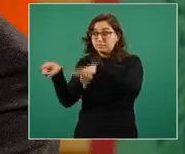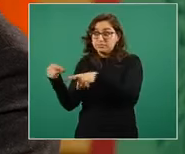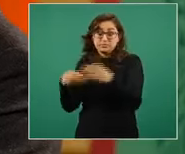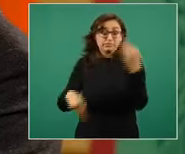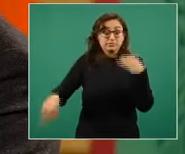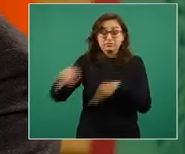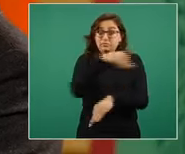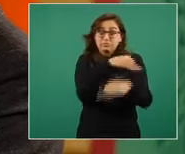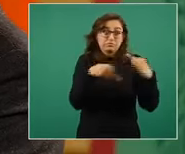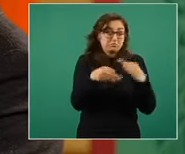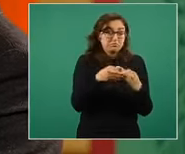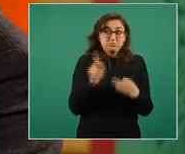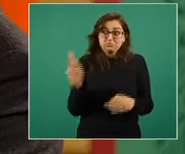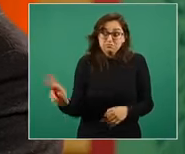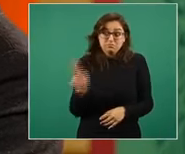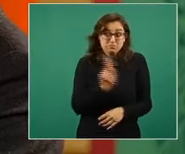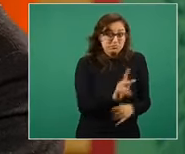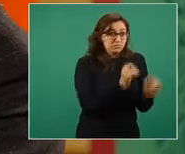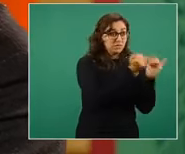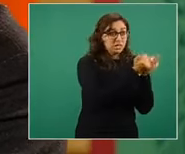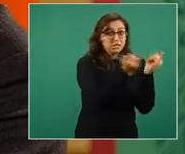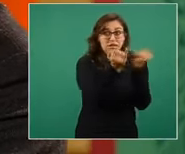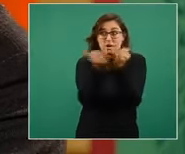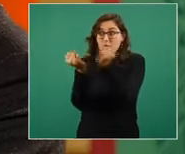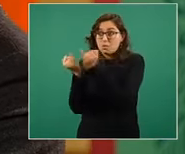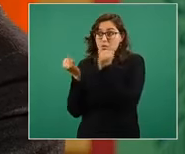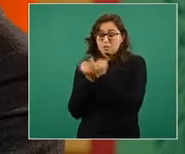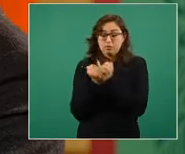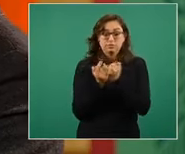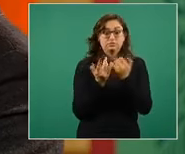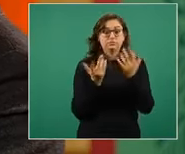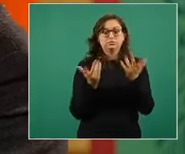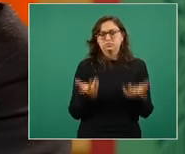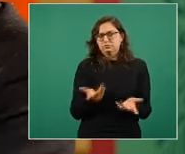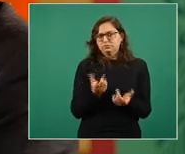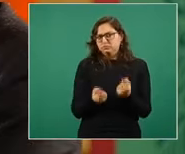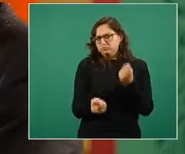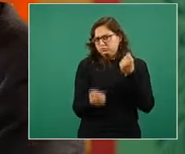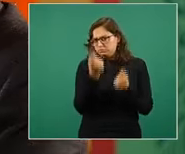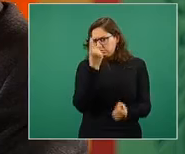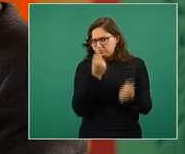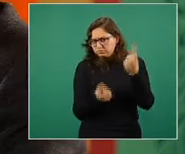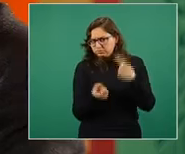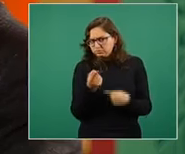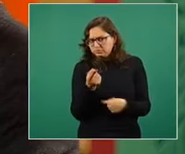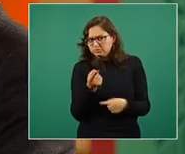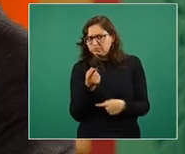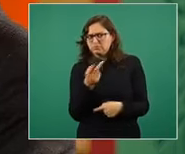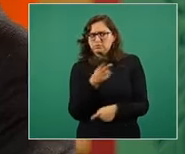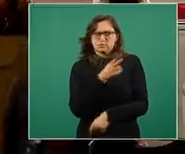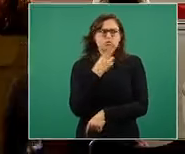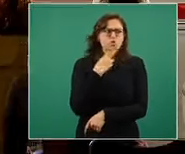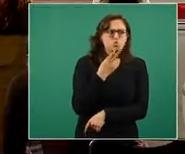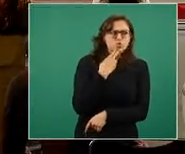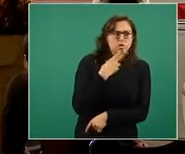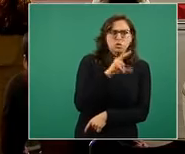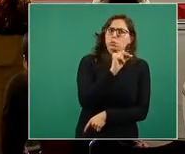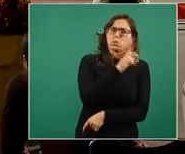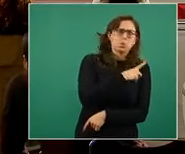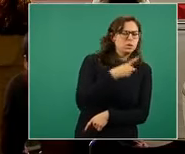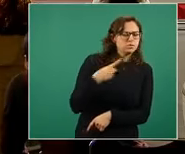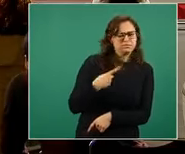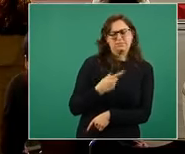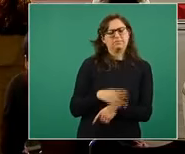considerablemente semejantes, no hay restricciones de uso específicas. Por ejemplo, ayer se hablaba